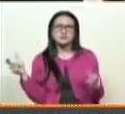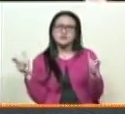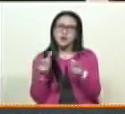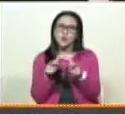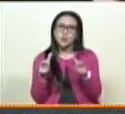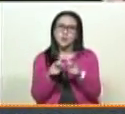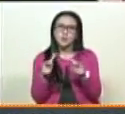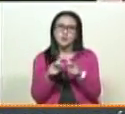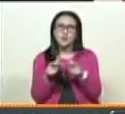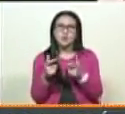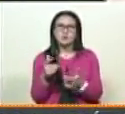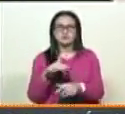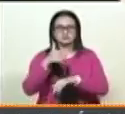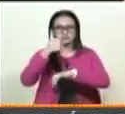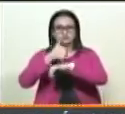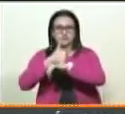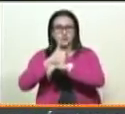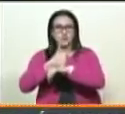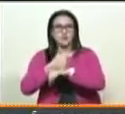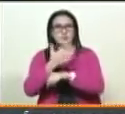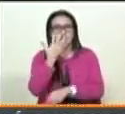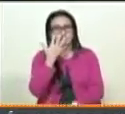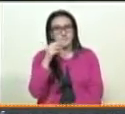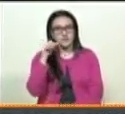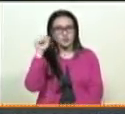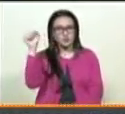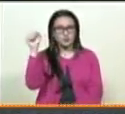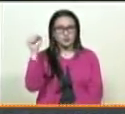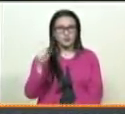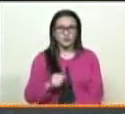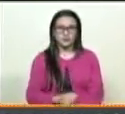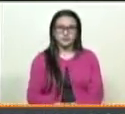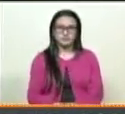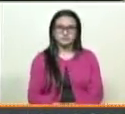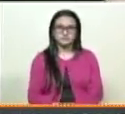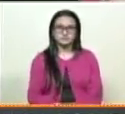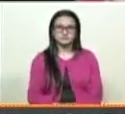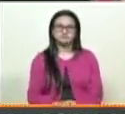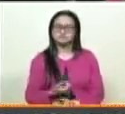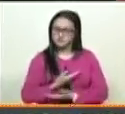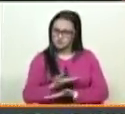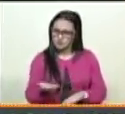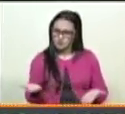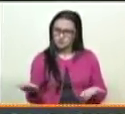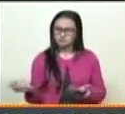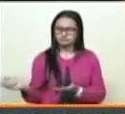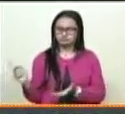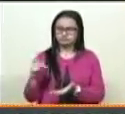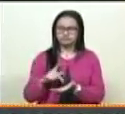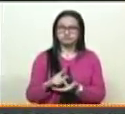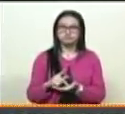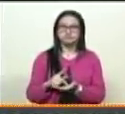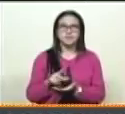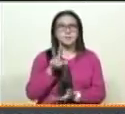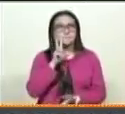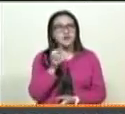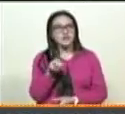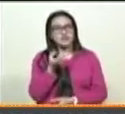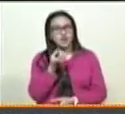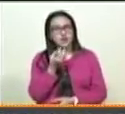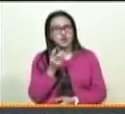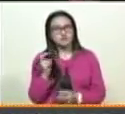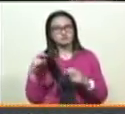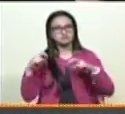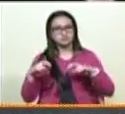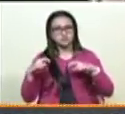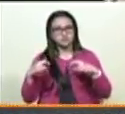con el jefe de Estado venezolano, Nicolás Maduro Moros, quien los ha recibido en el despacho 1 del Palacio de Miraflores.